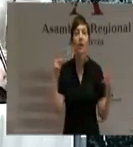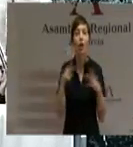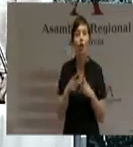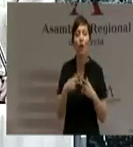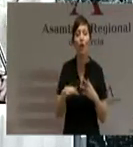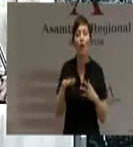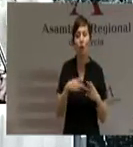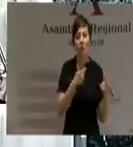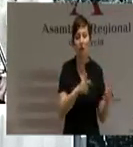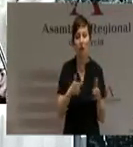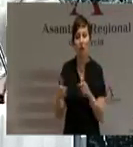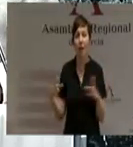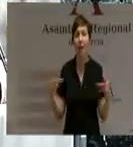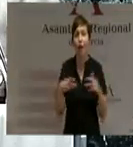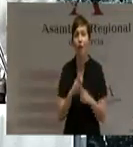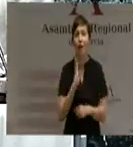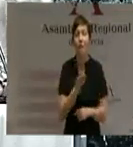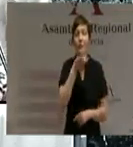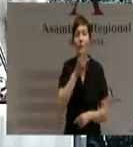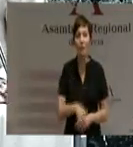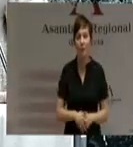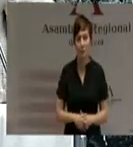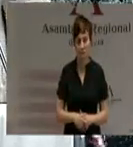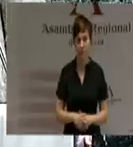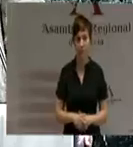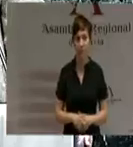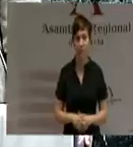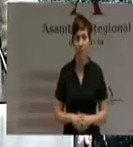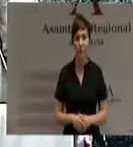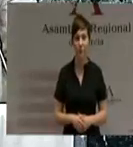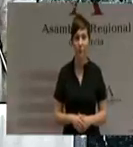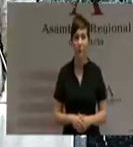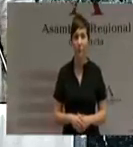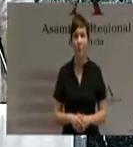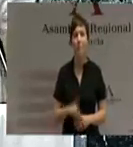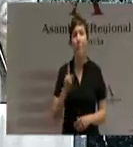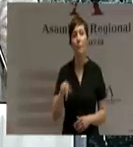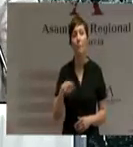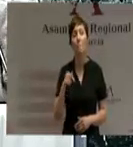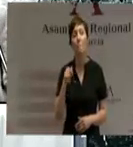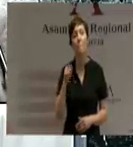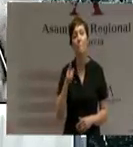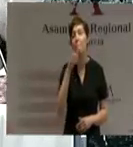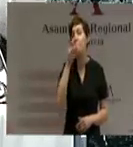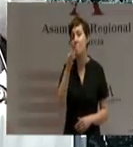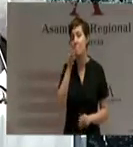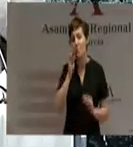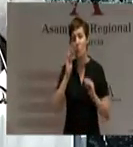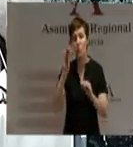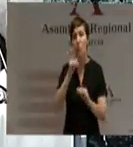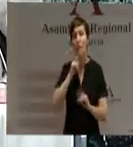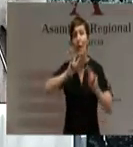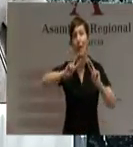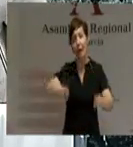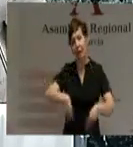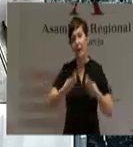va a ir ese recorte, cómo va a afectar ese recorte. Ha hablado usted otra vez de regeneración democrática. Y